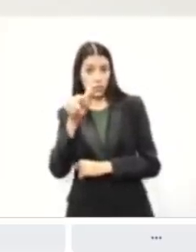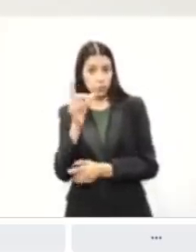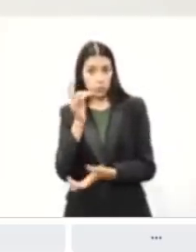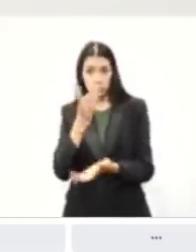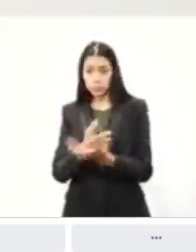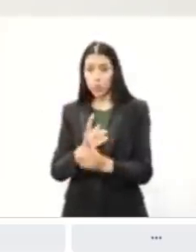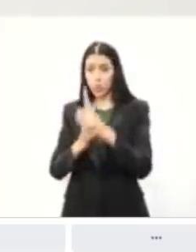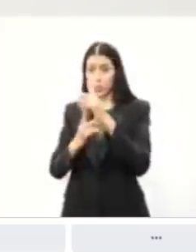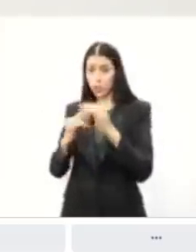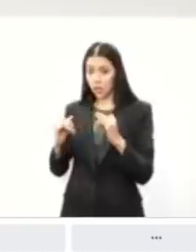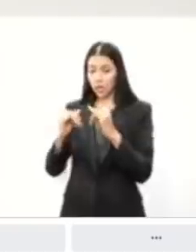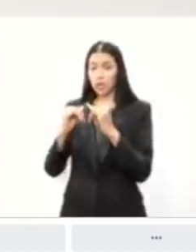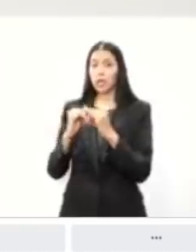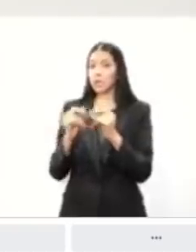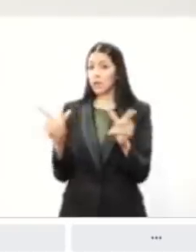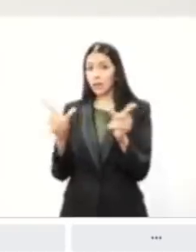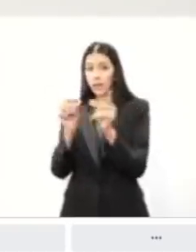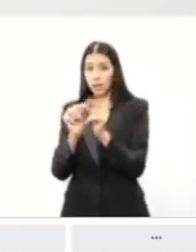sola dependencia.